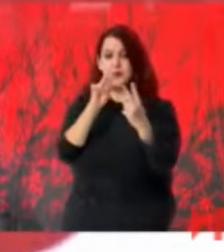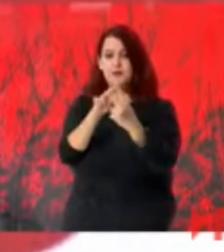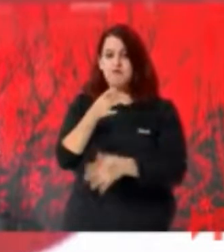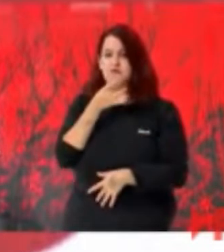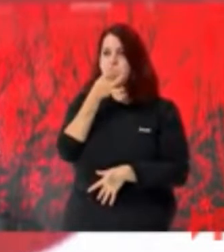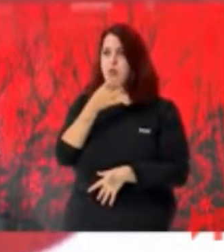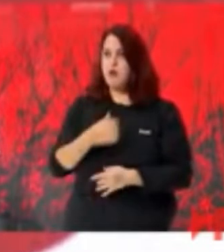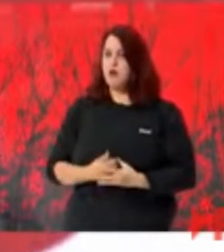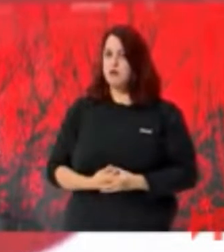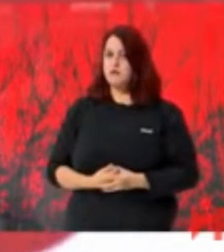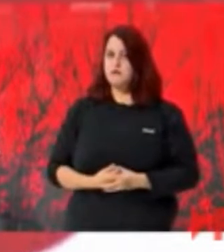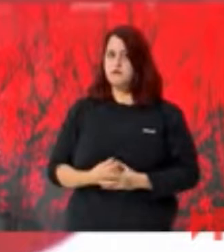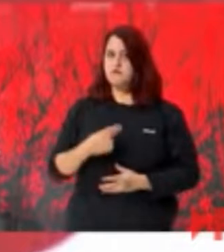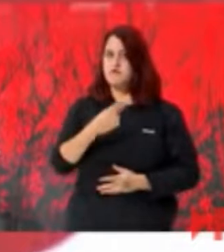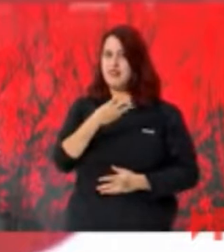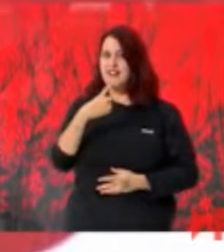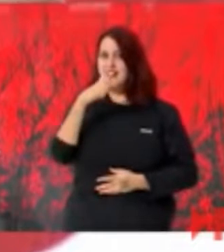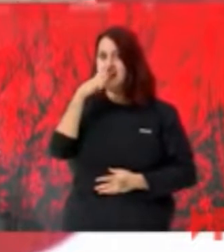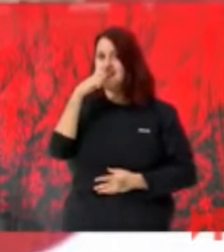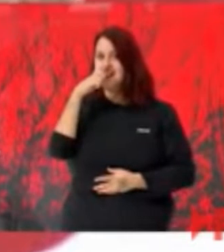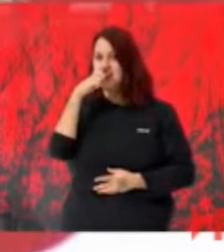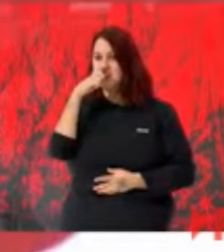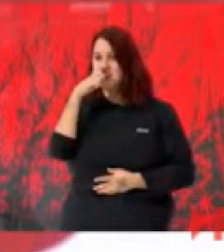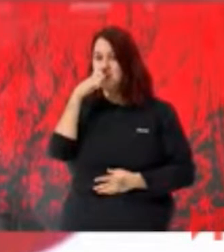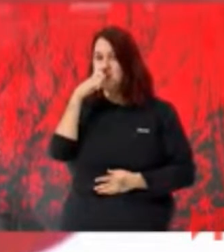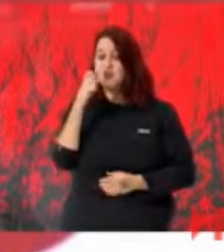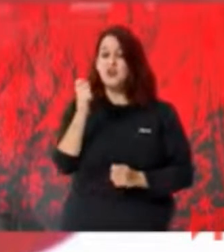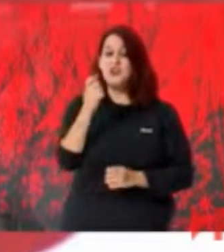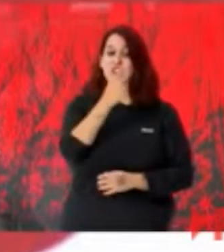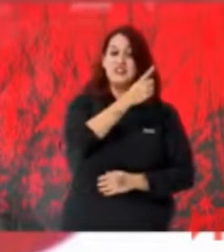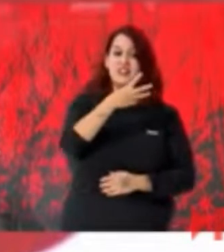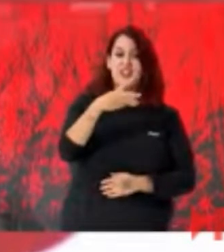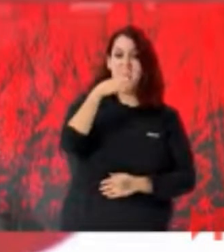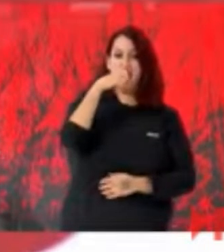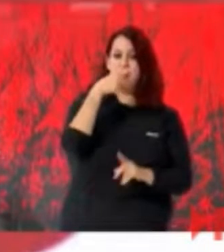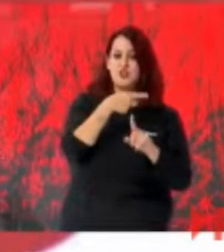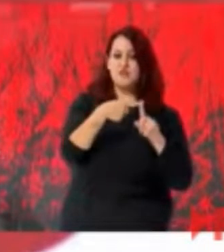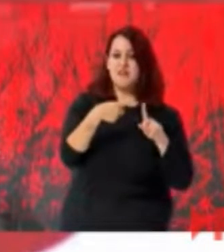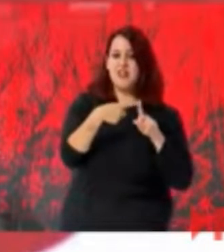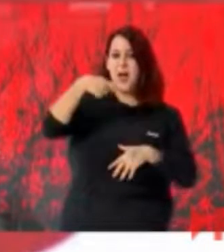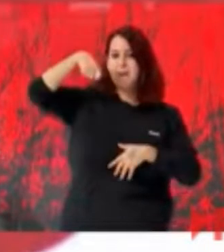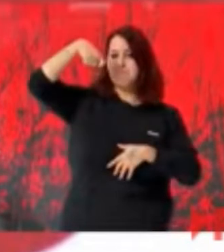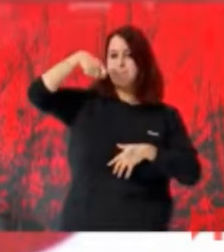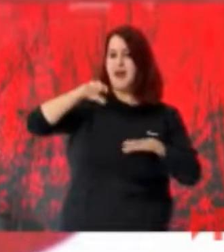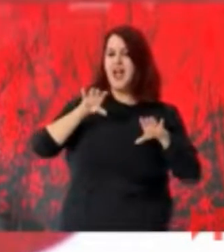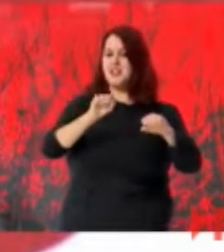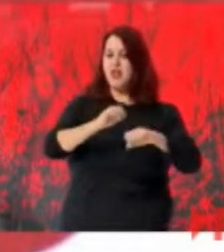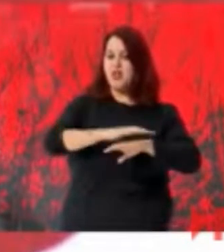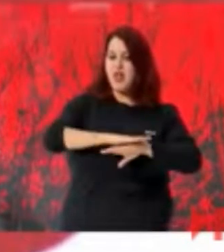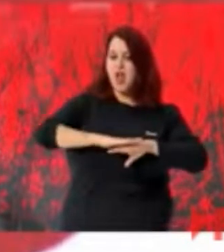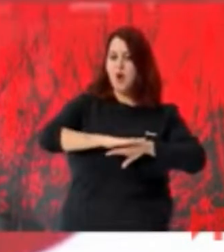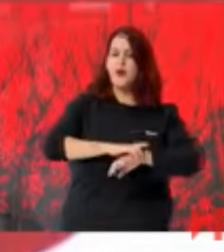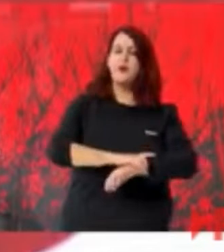pensarlo. 23 años y 13 años y medio en la presidencia del gobierno. Y